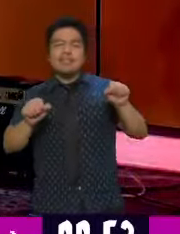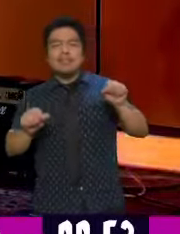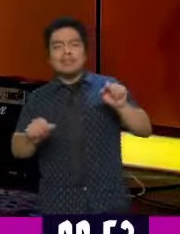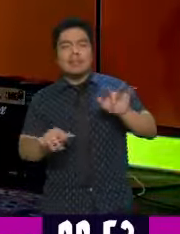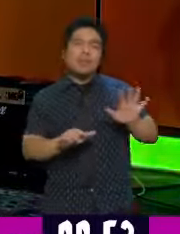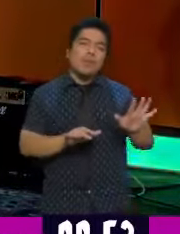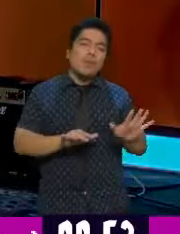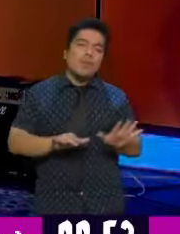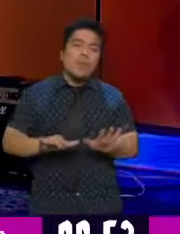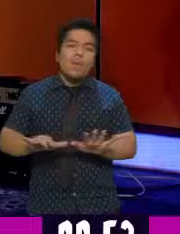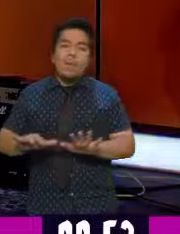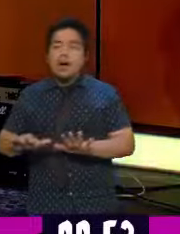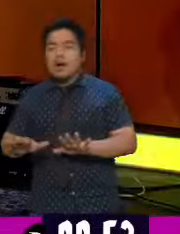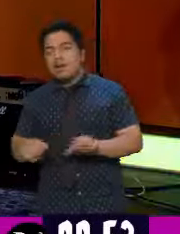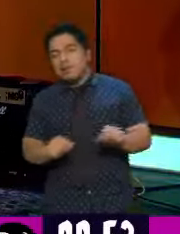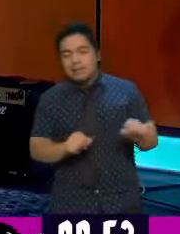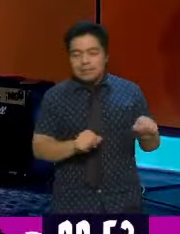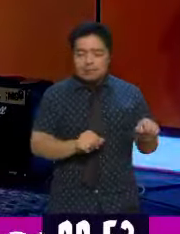da-di-da-da.